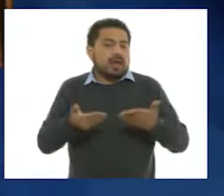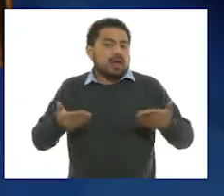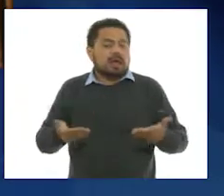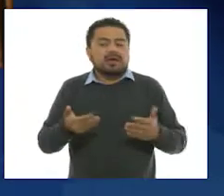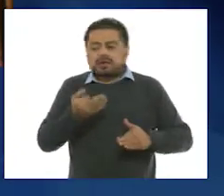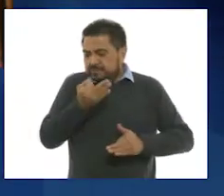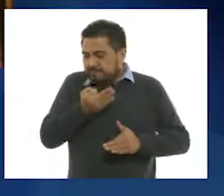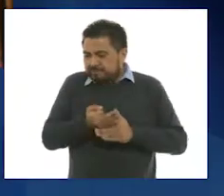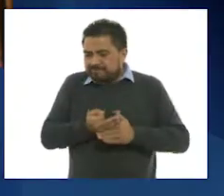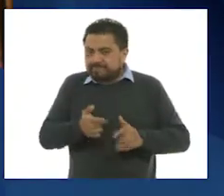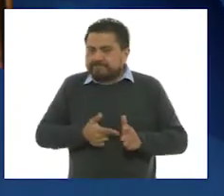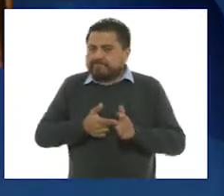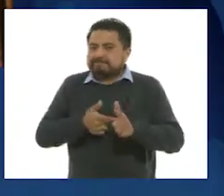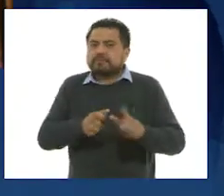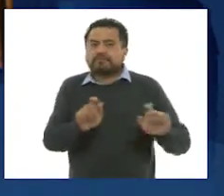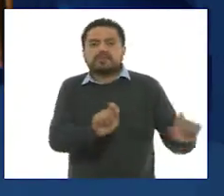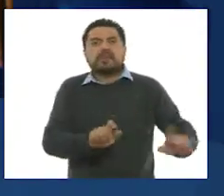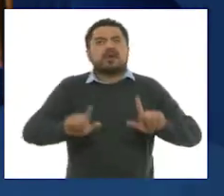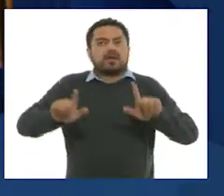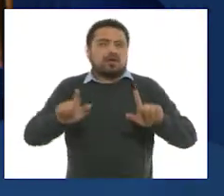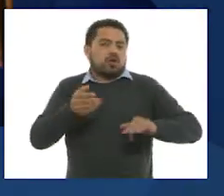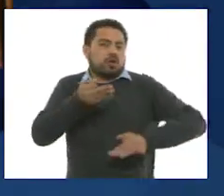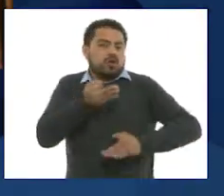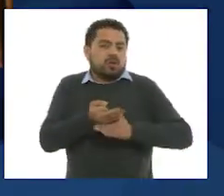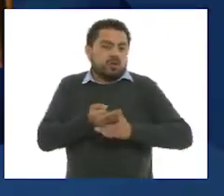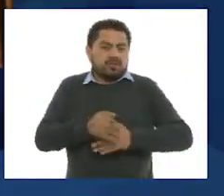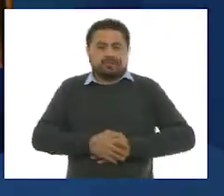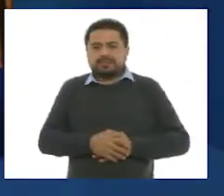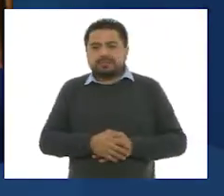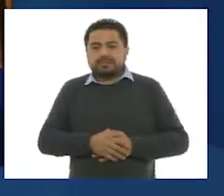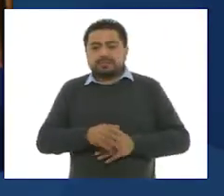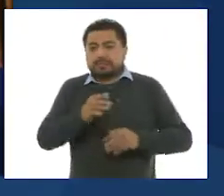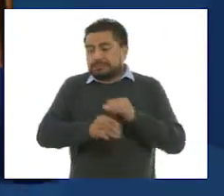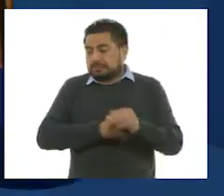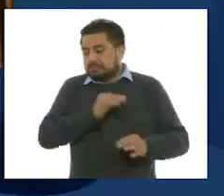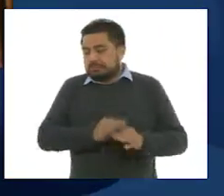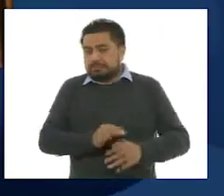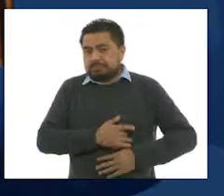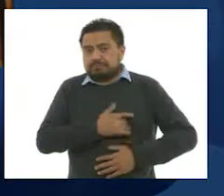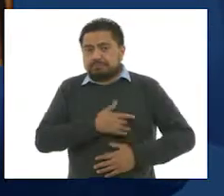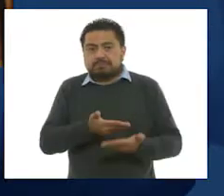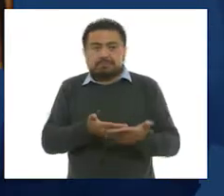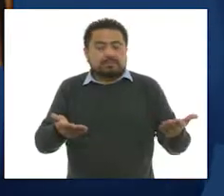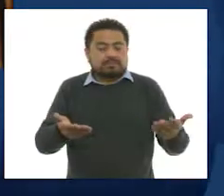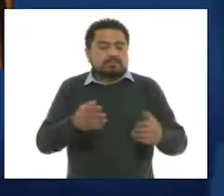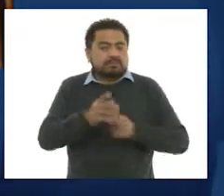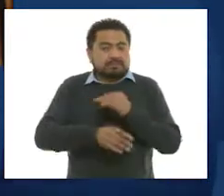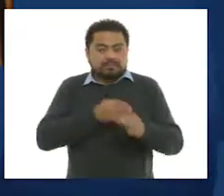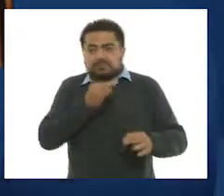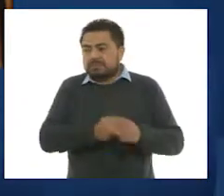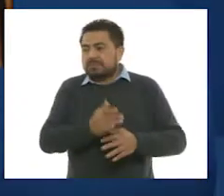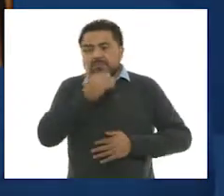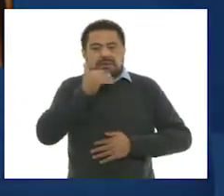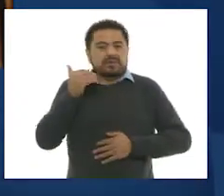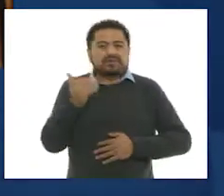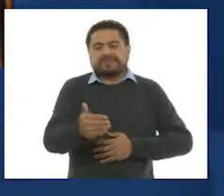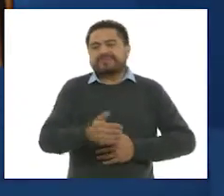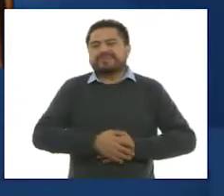es momento de seguir con el programa de hoy. ¿Listas? ¿Listos?